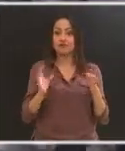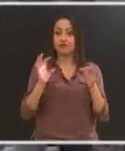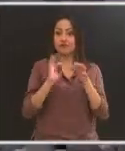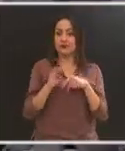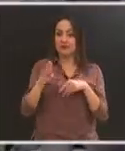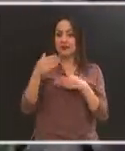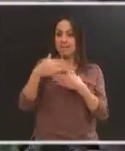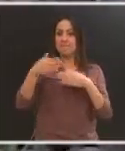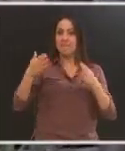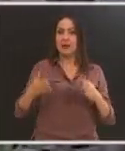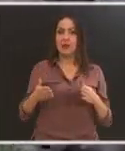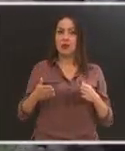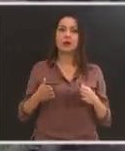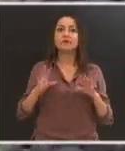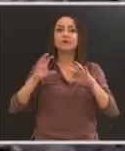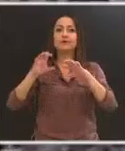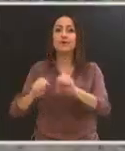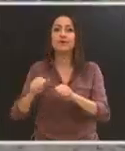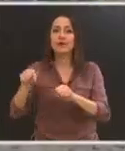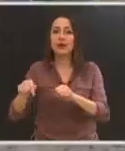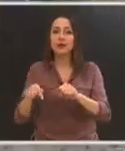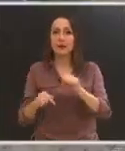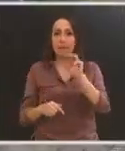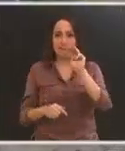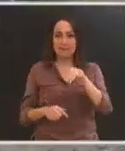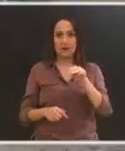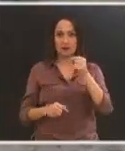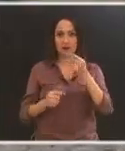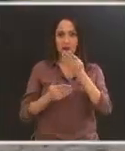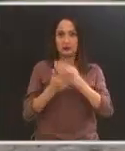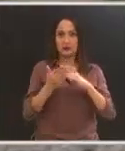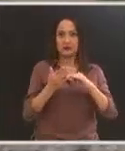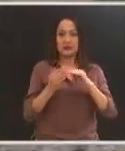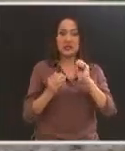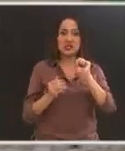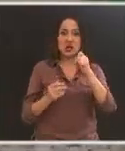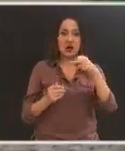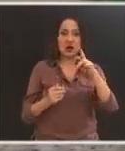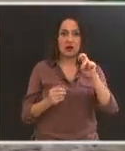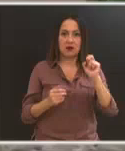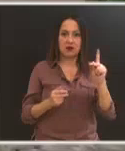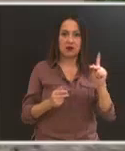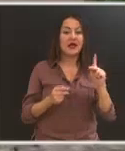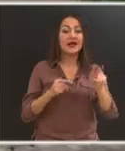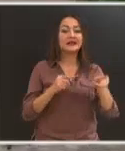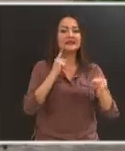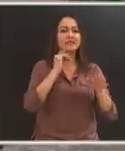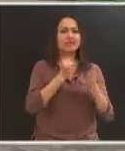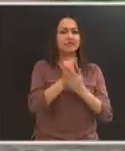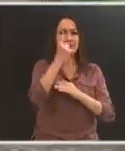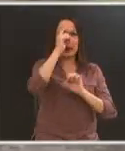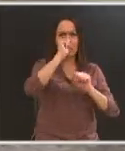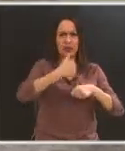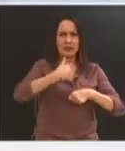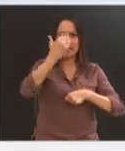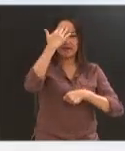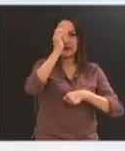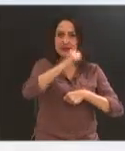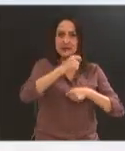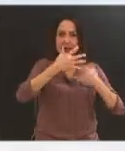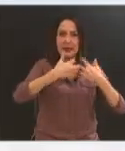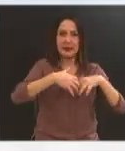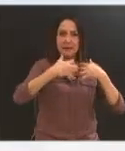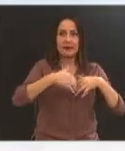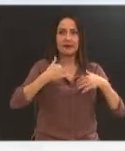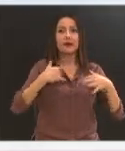las empacadoras que fueron allanadas este martes como parte del caso Shark forman parte de la investigación para determinar si las empresas